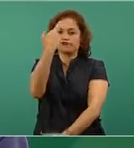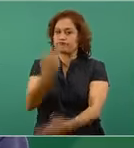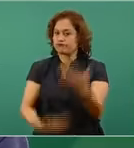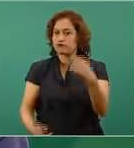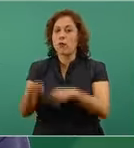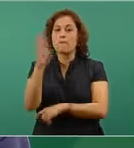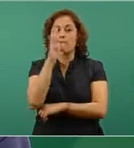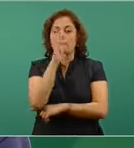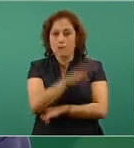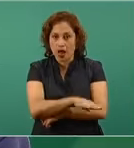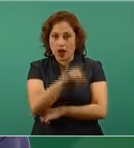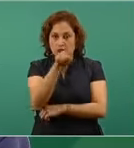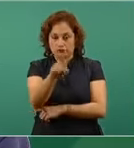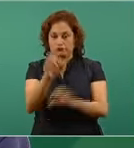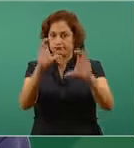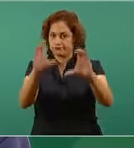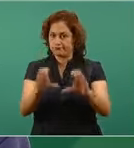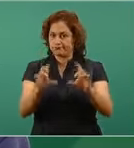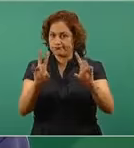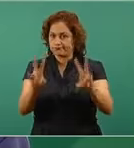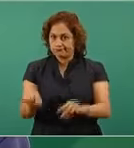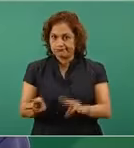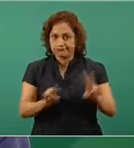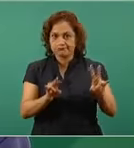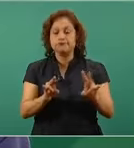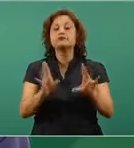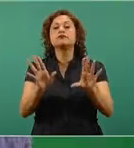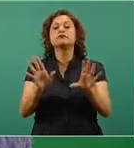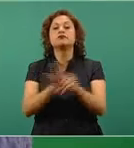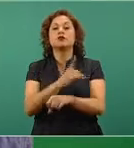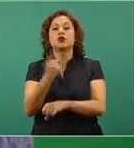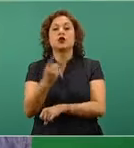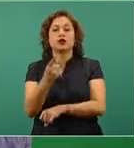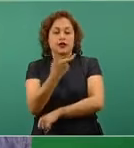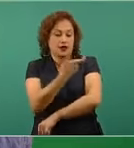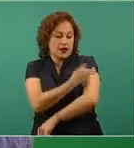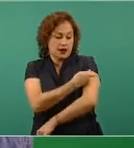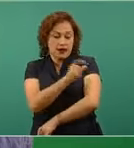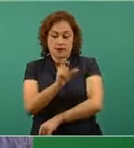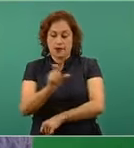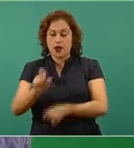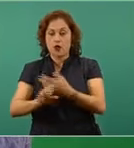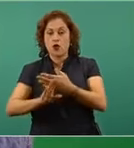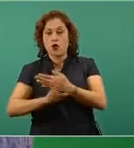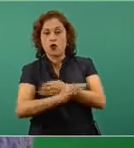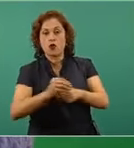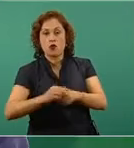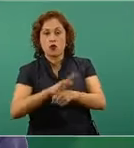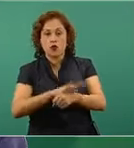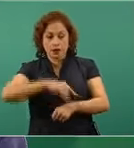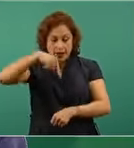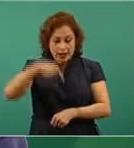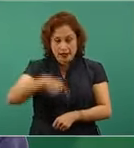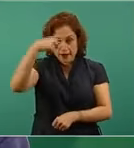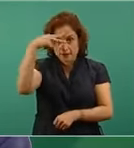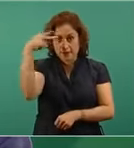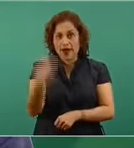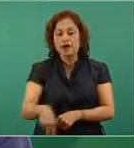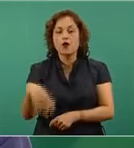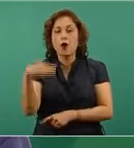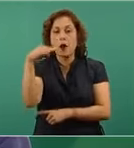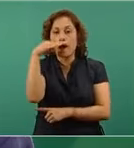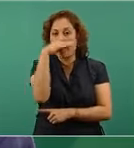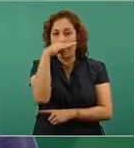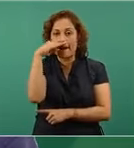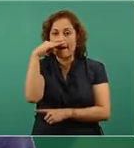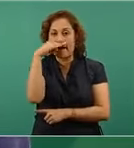engaño, no se deje engañar. La vacuna contra COVID-19 en México no cuesta, no le cuesta a usted porque ya la